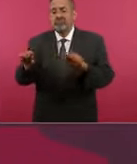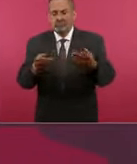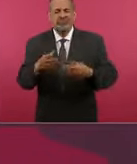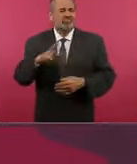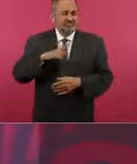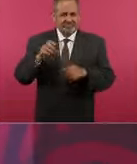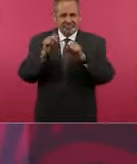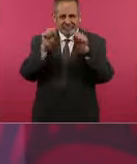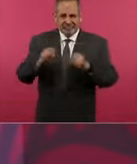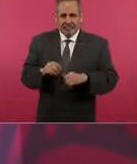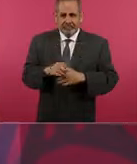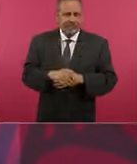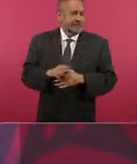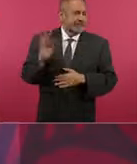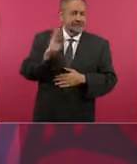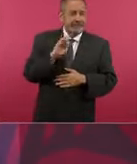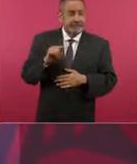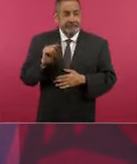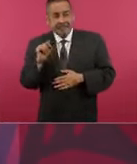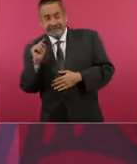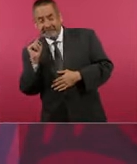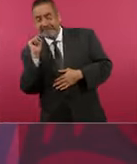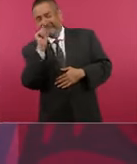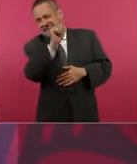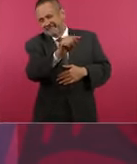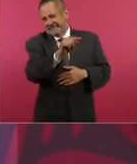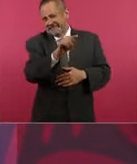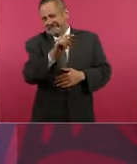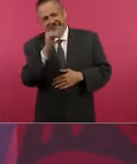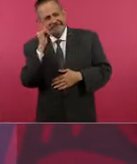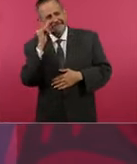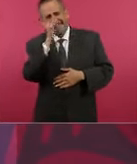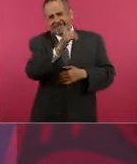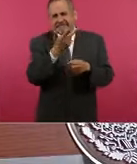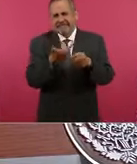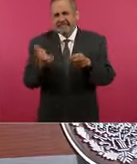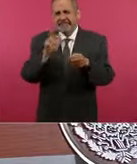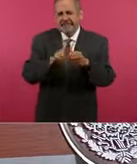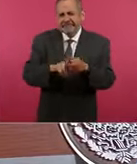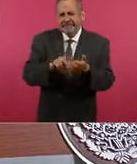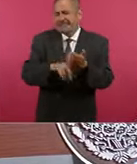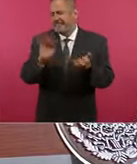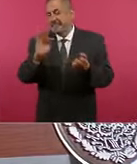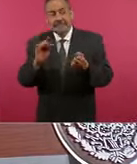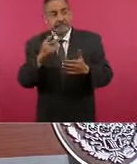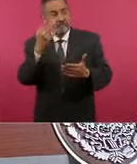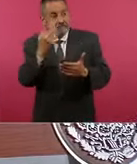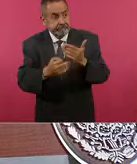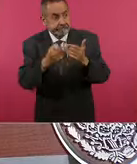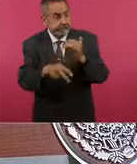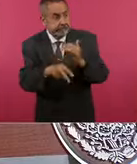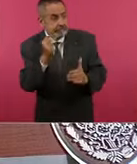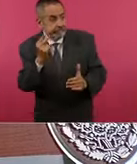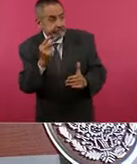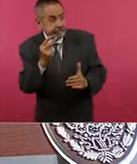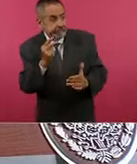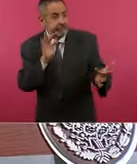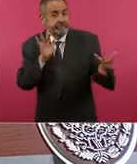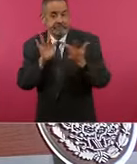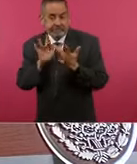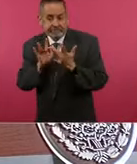donde, si en un centro de salud, en un hospital, hace falta un medicamento, se va a